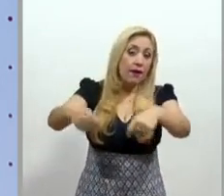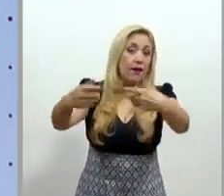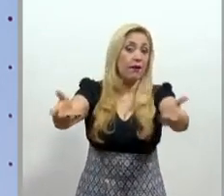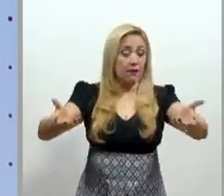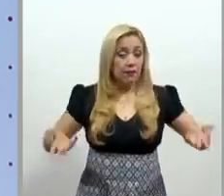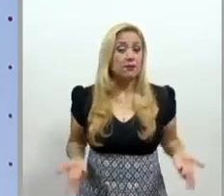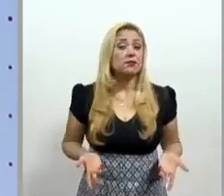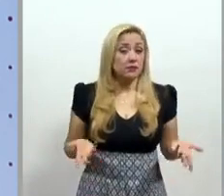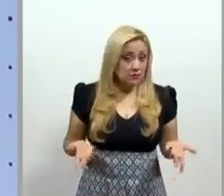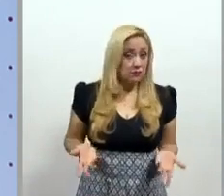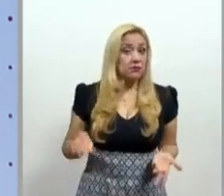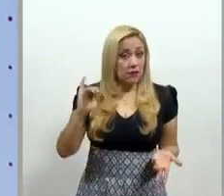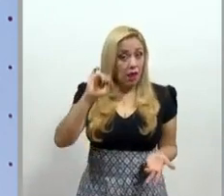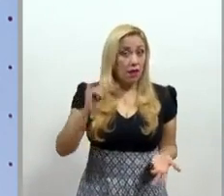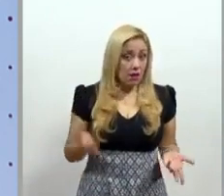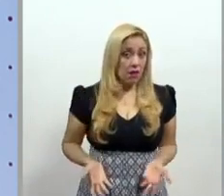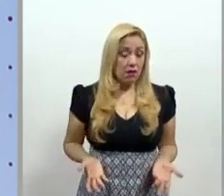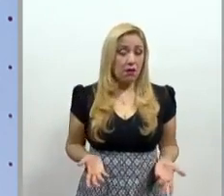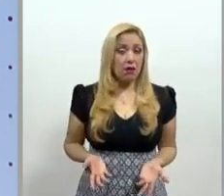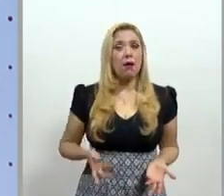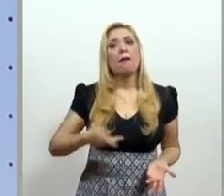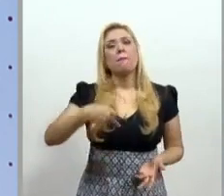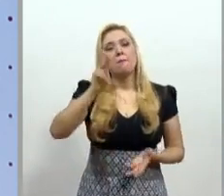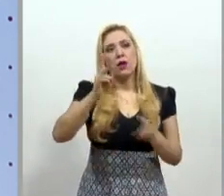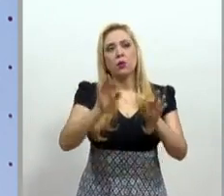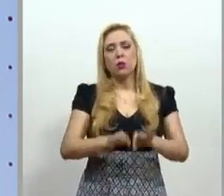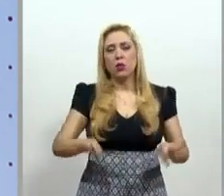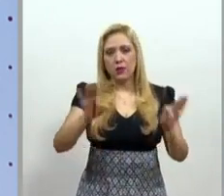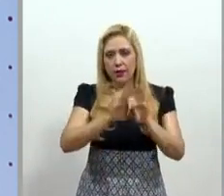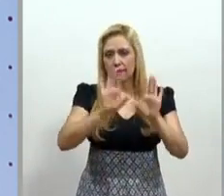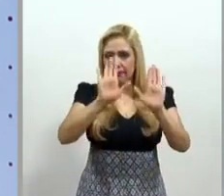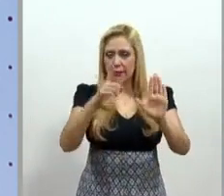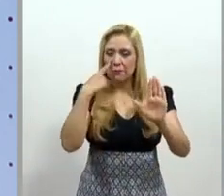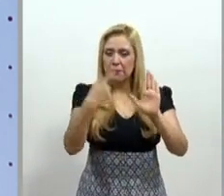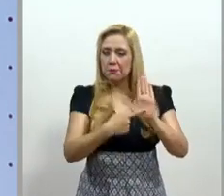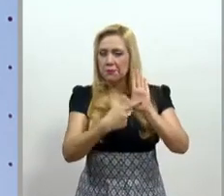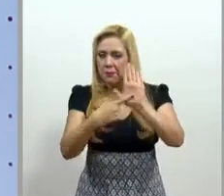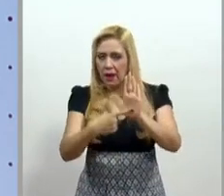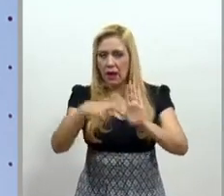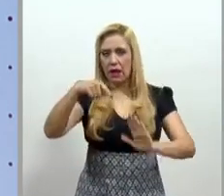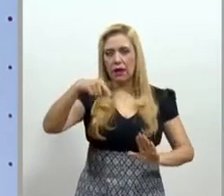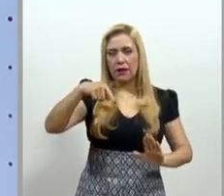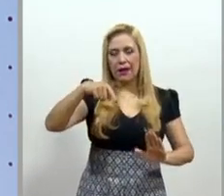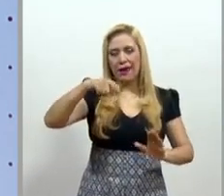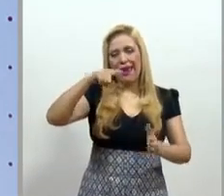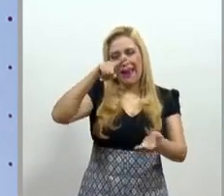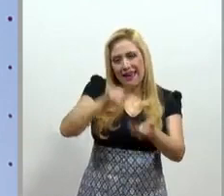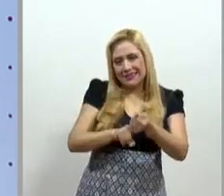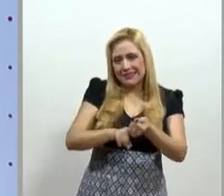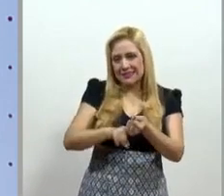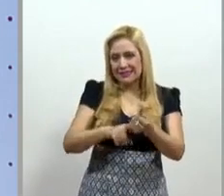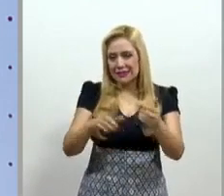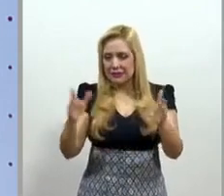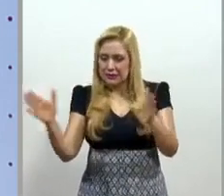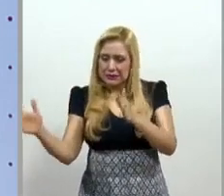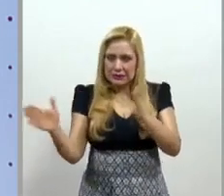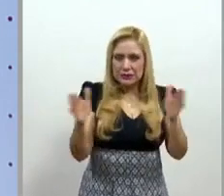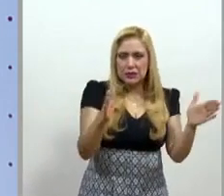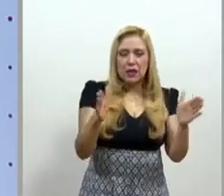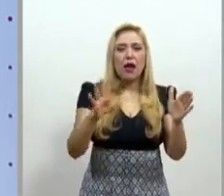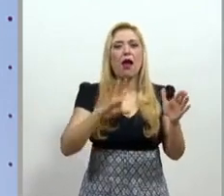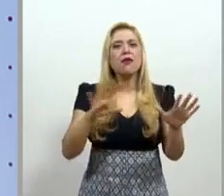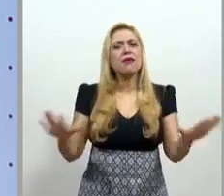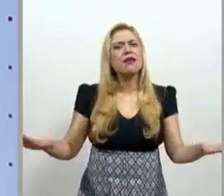así, que la tendencia es esto, pero es importante ver también que en medio de esa conclusión existe un cambio